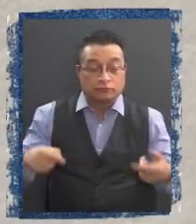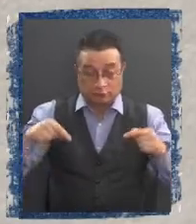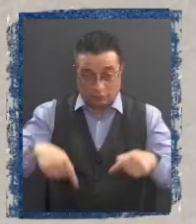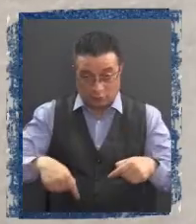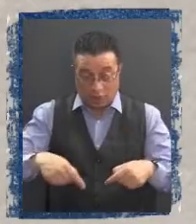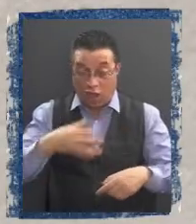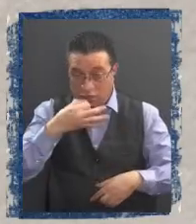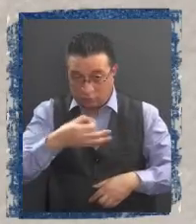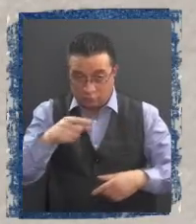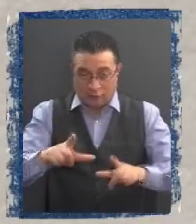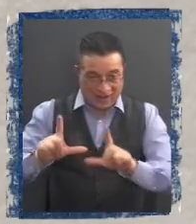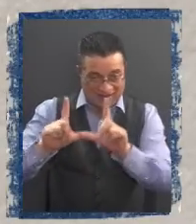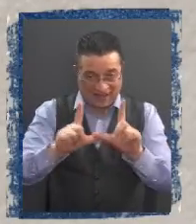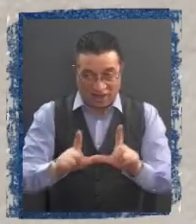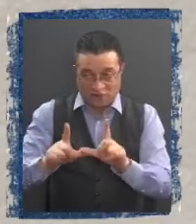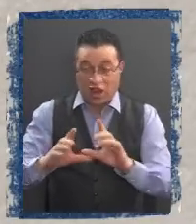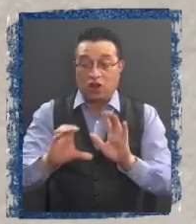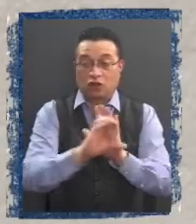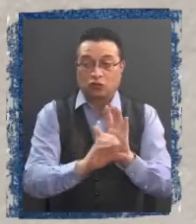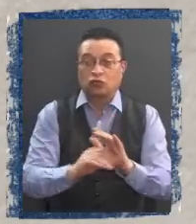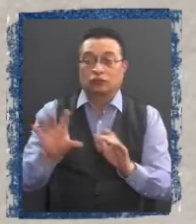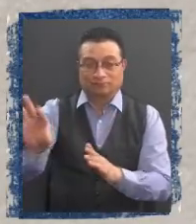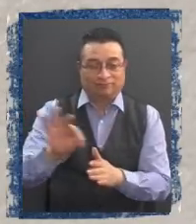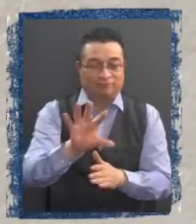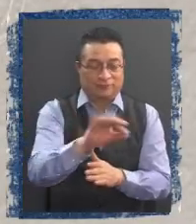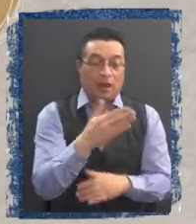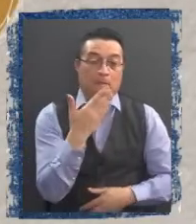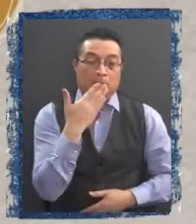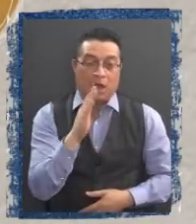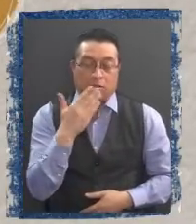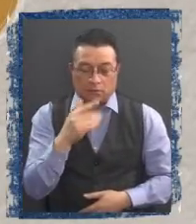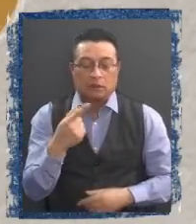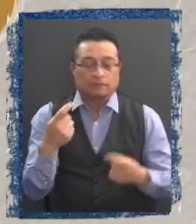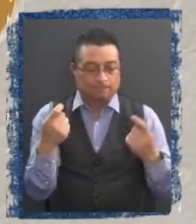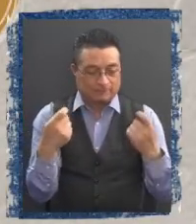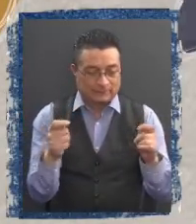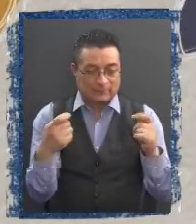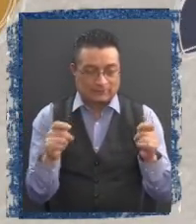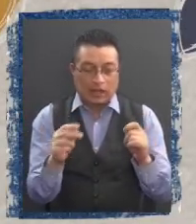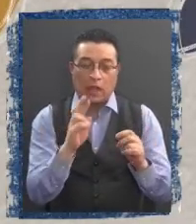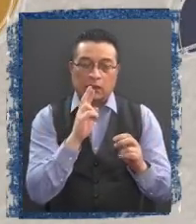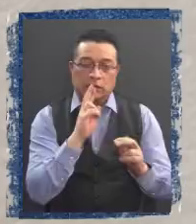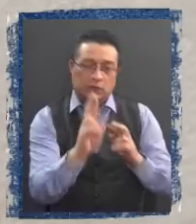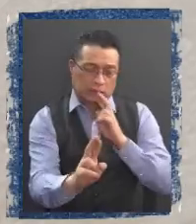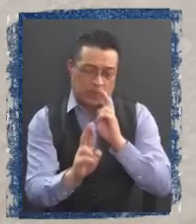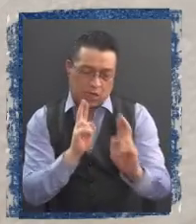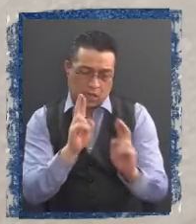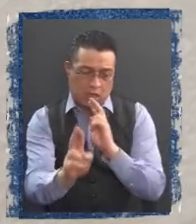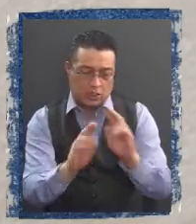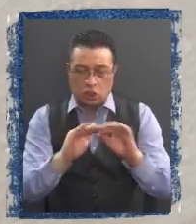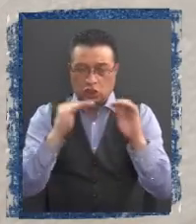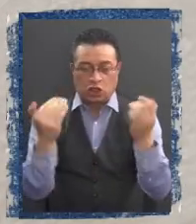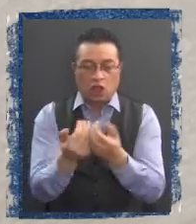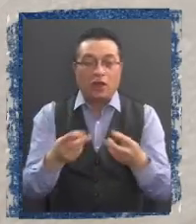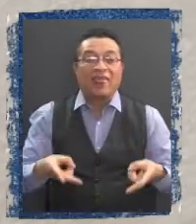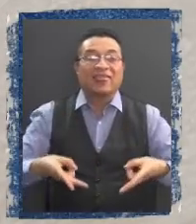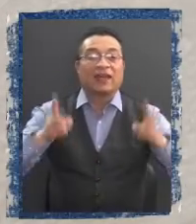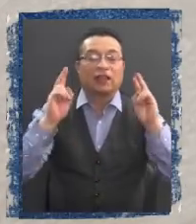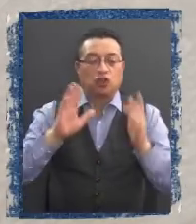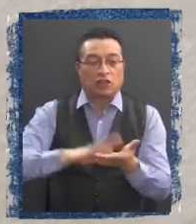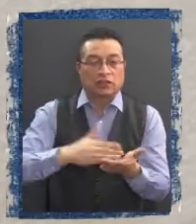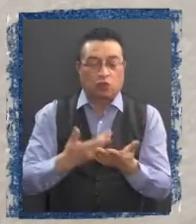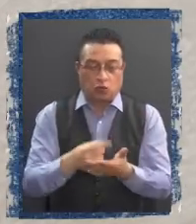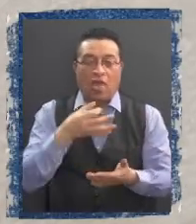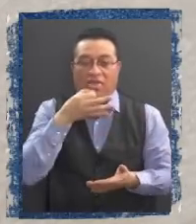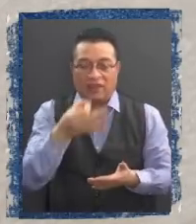Radiografía Constitucional, junto a nuestros invitados y expertos, intentaremos resolver todas tus dudas sobre el derecho a la salud que establece el proyecto